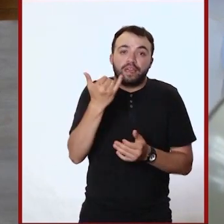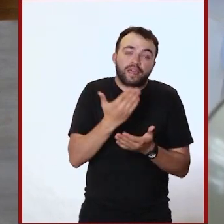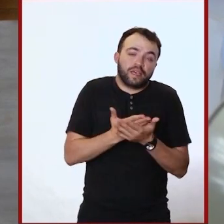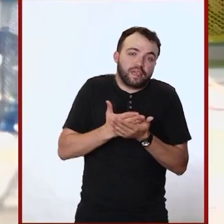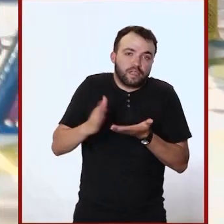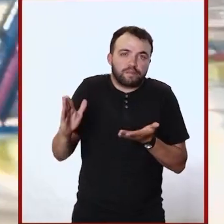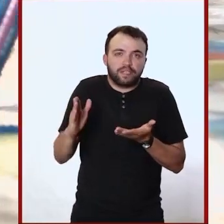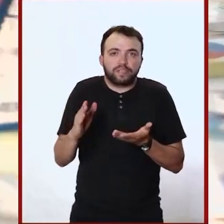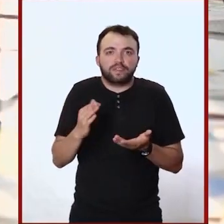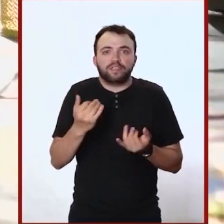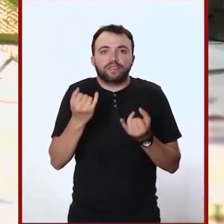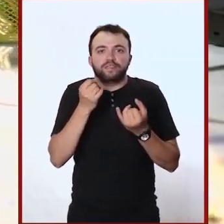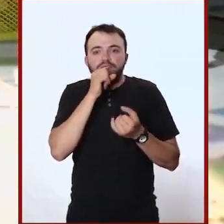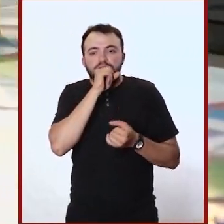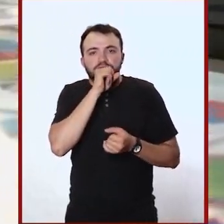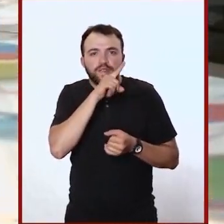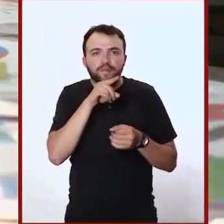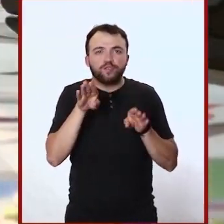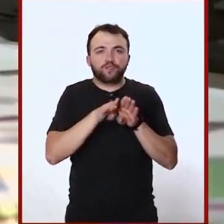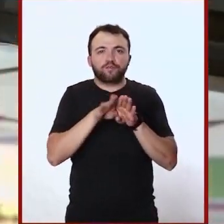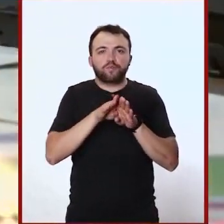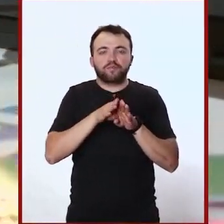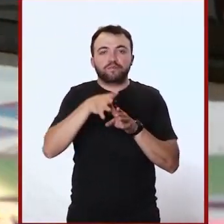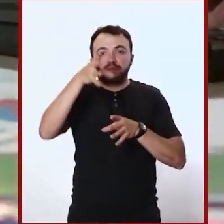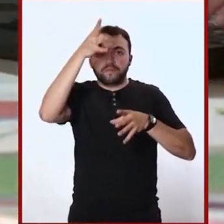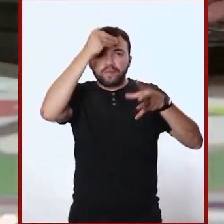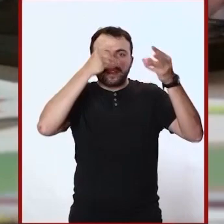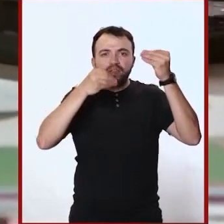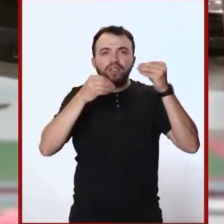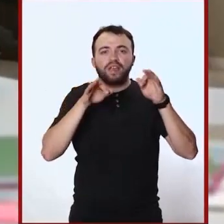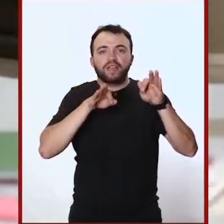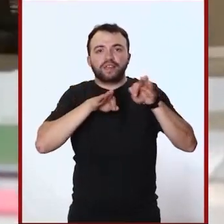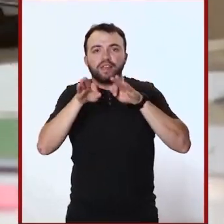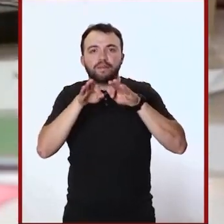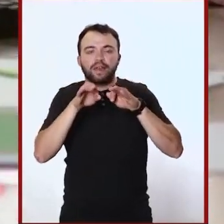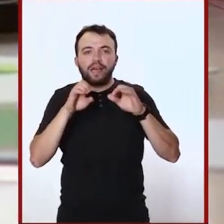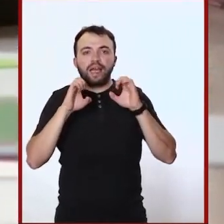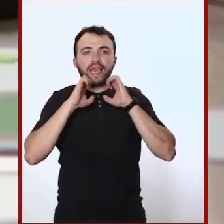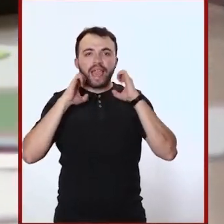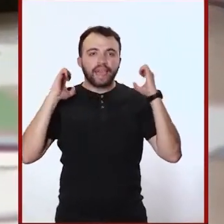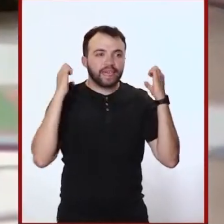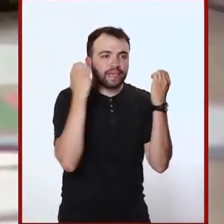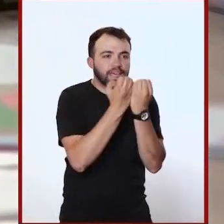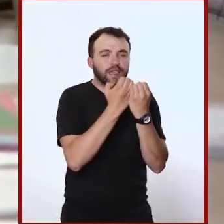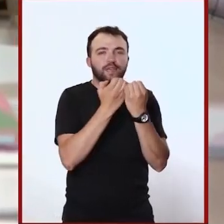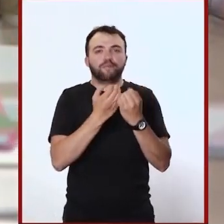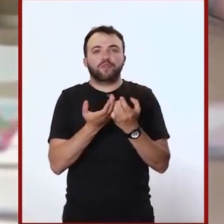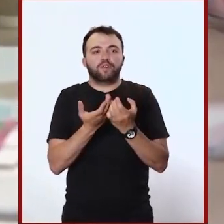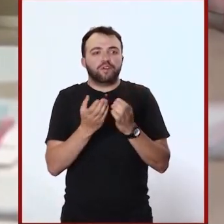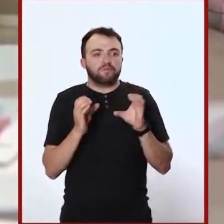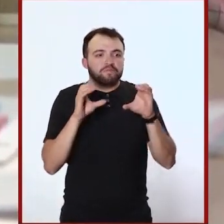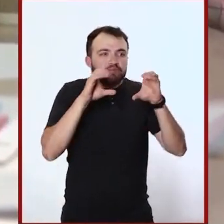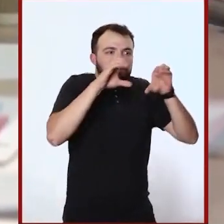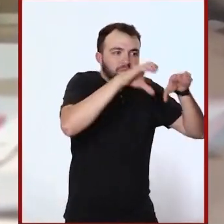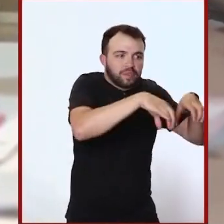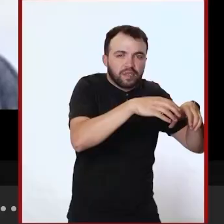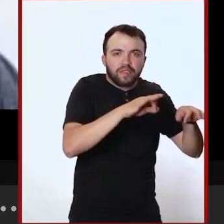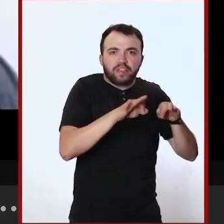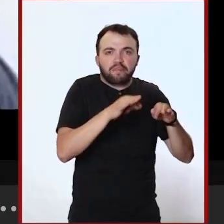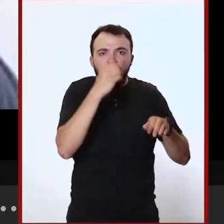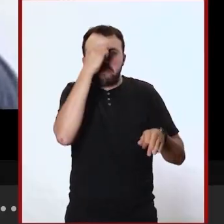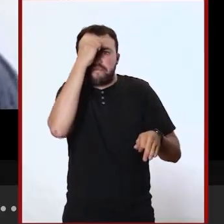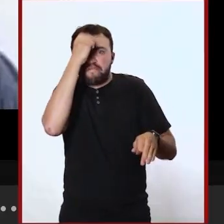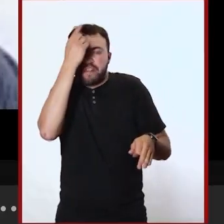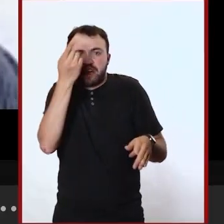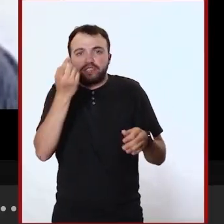habilidades como poder trabajar en equipo, como poder comunicarse de manera adecuada, como poder empezar a vender lo que uno